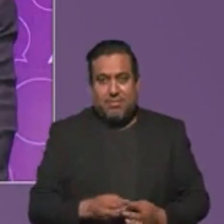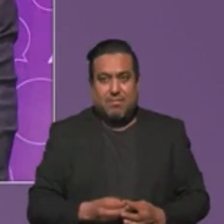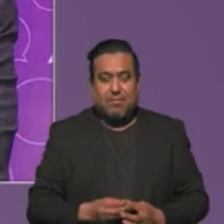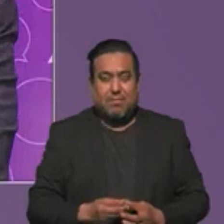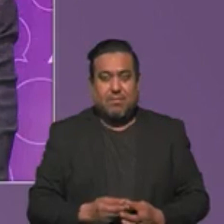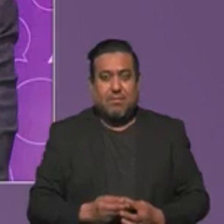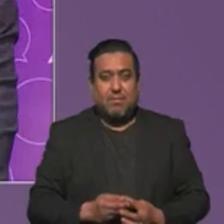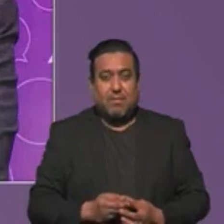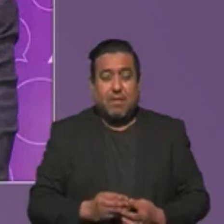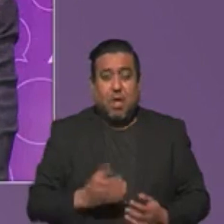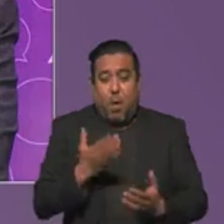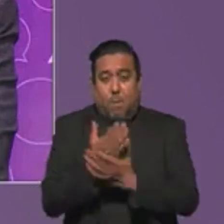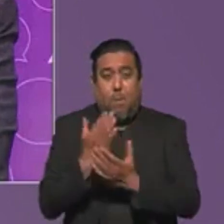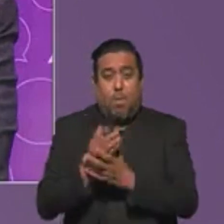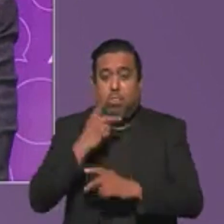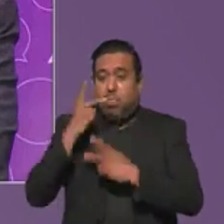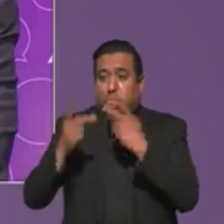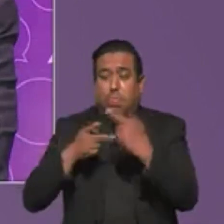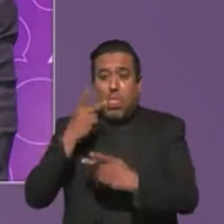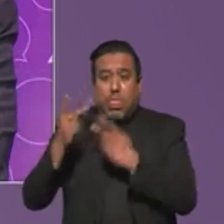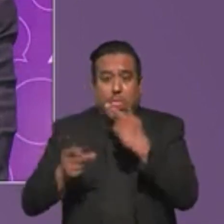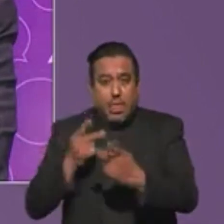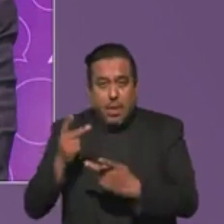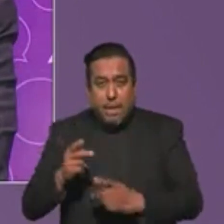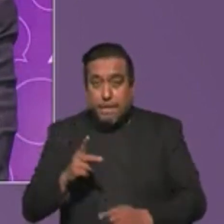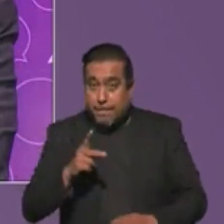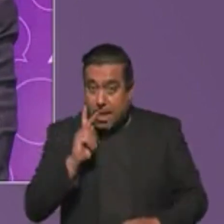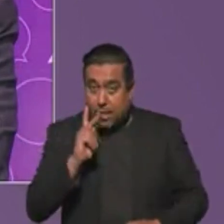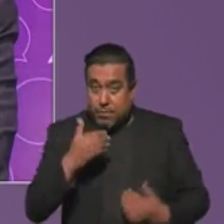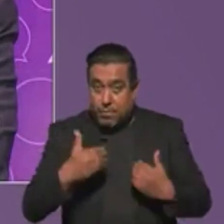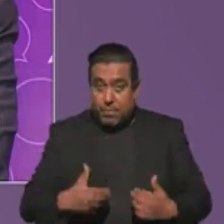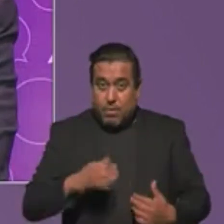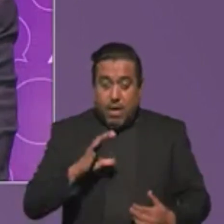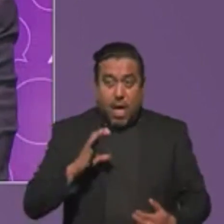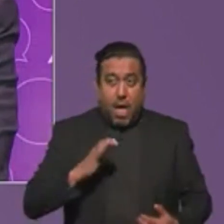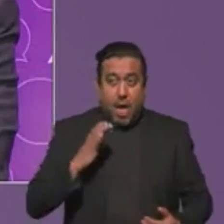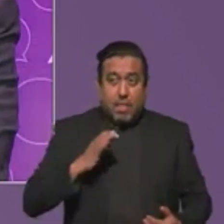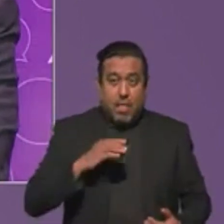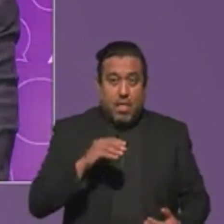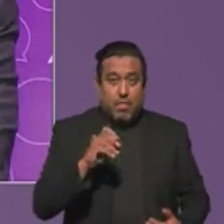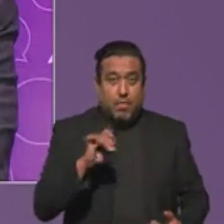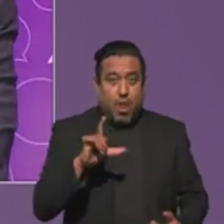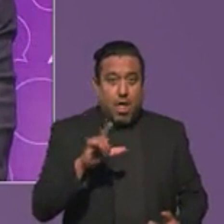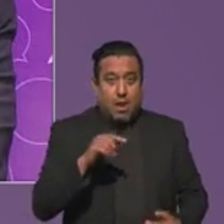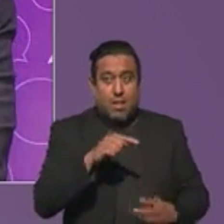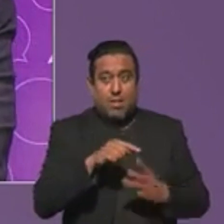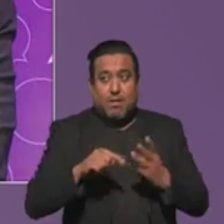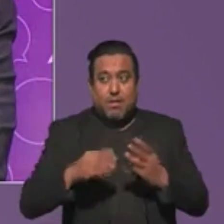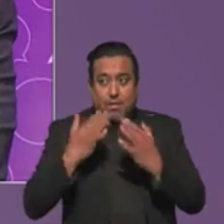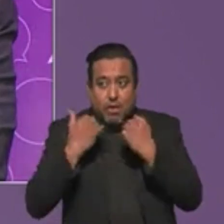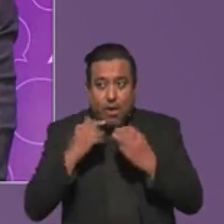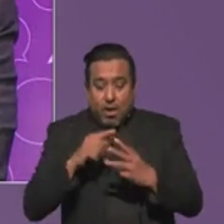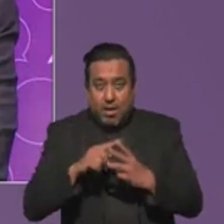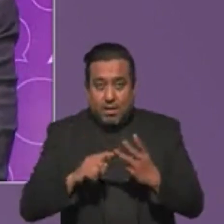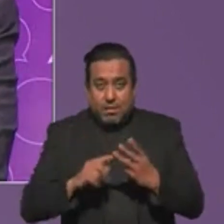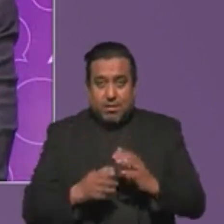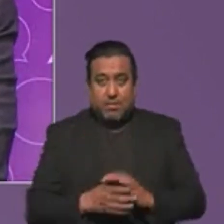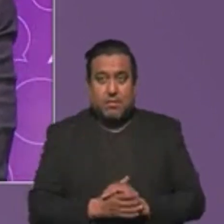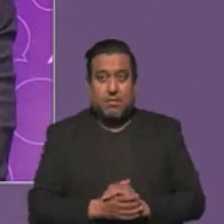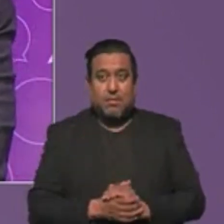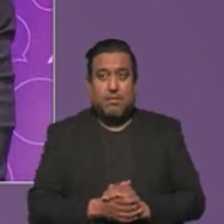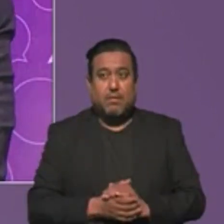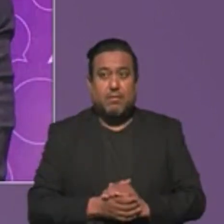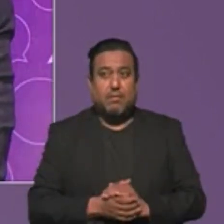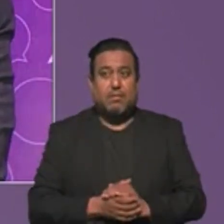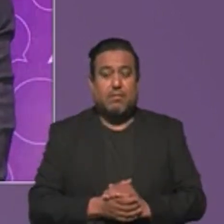hace cualquiera Pero calidad moral no cualquiera la tiene y esa no